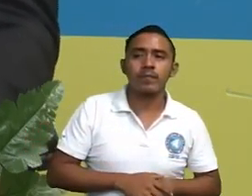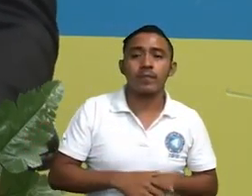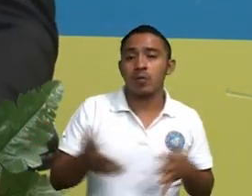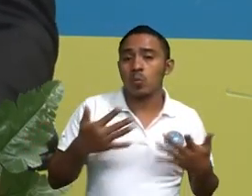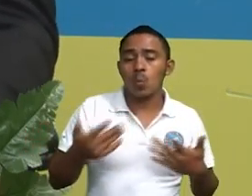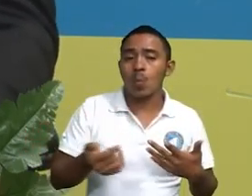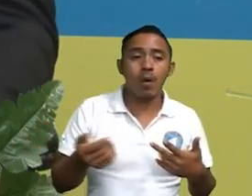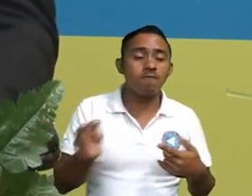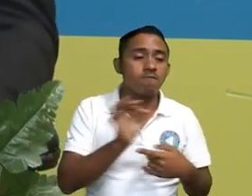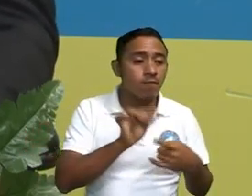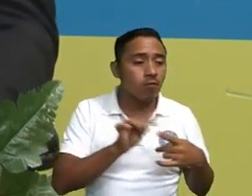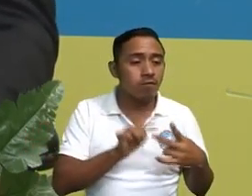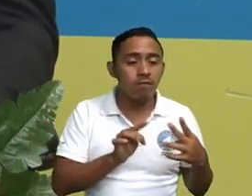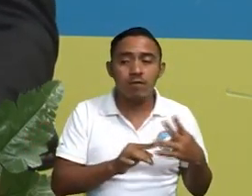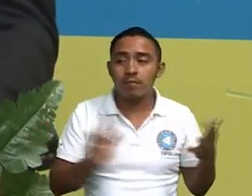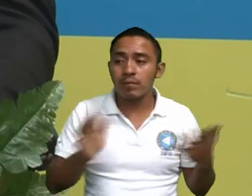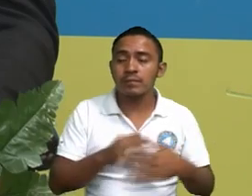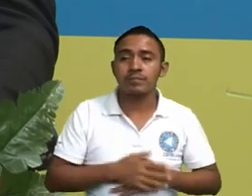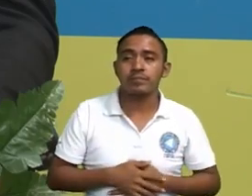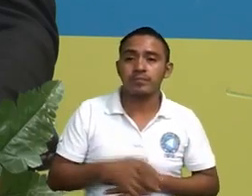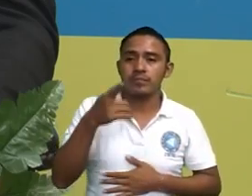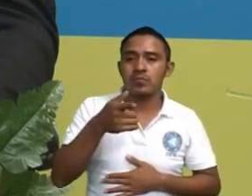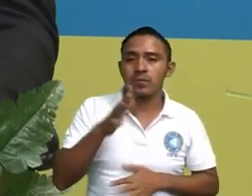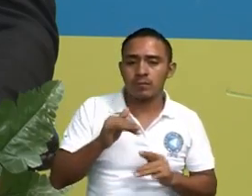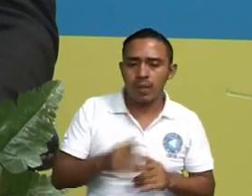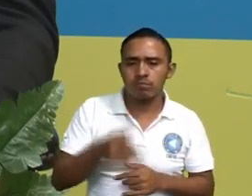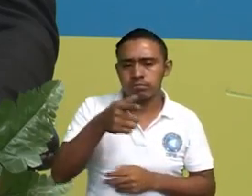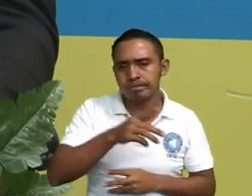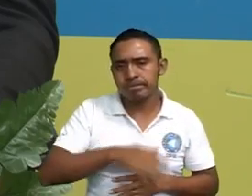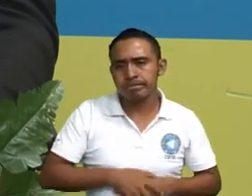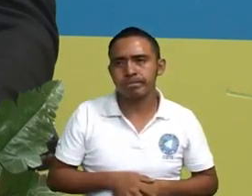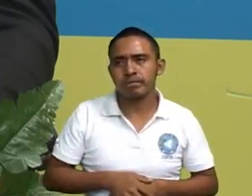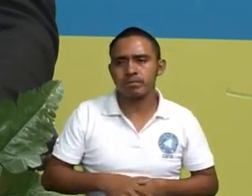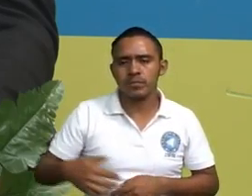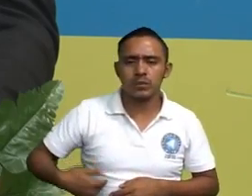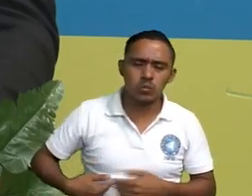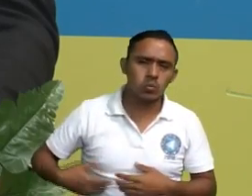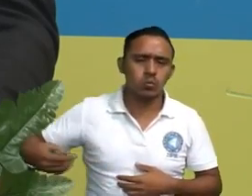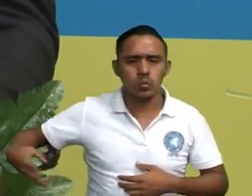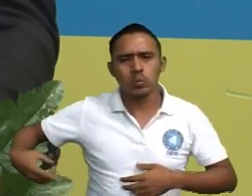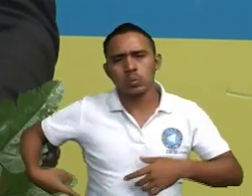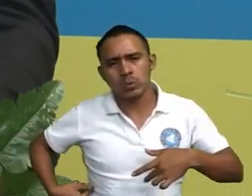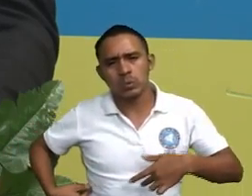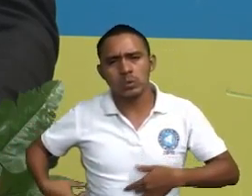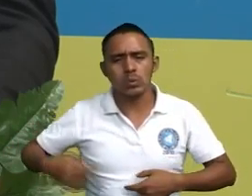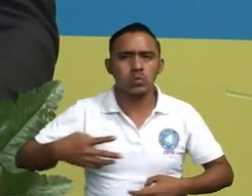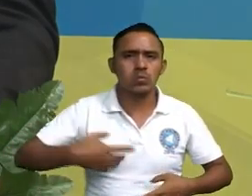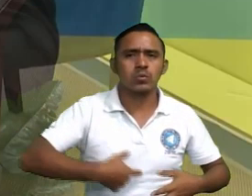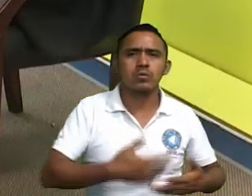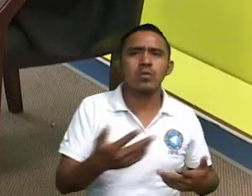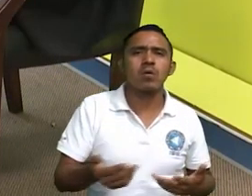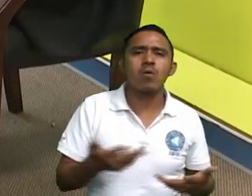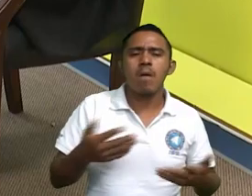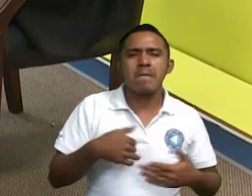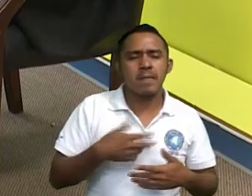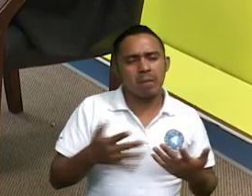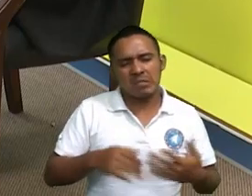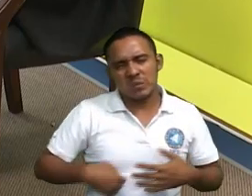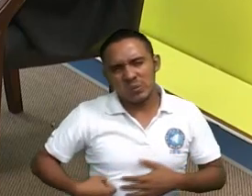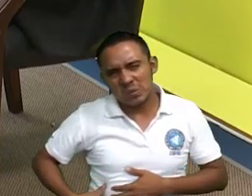asintomático, a ustedes le dicen en la consulta externa, siento dolor aquí, después que como, me agarra como un dolor de